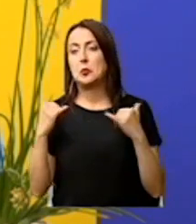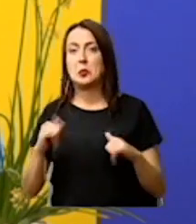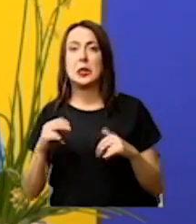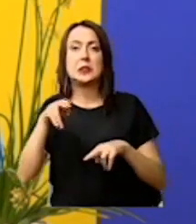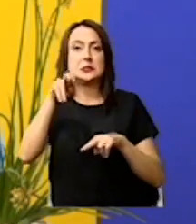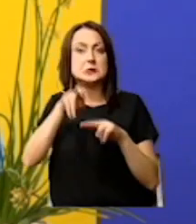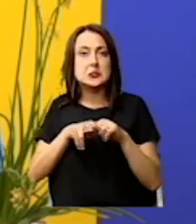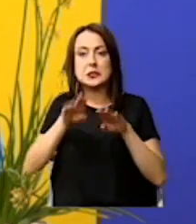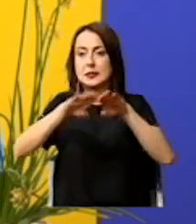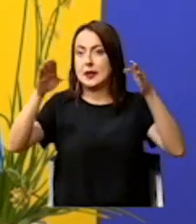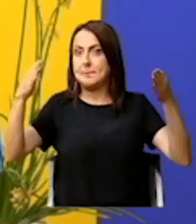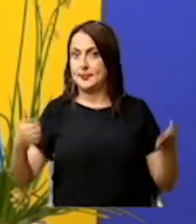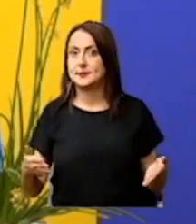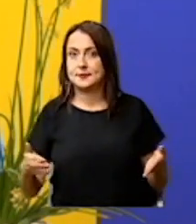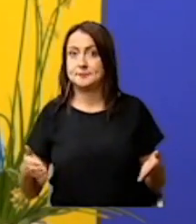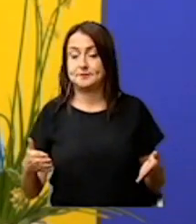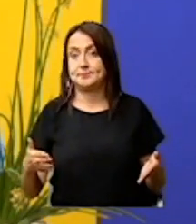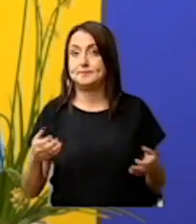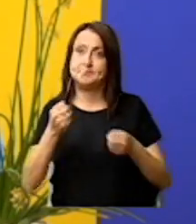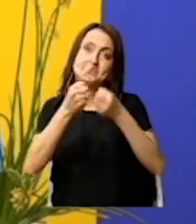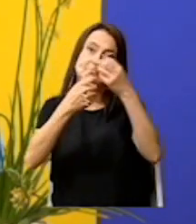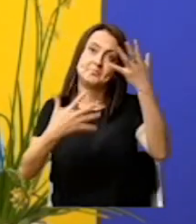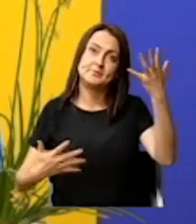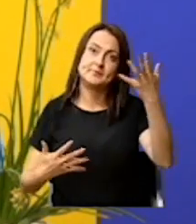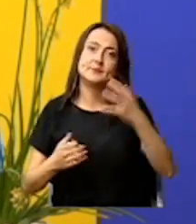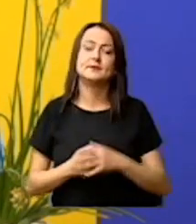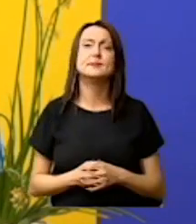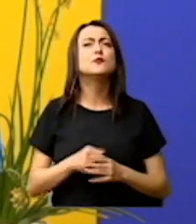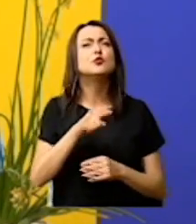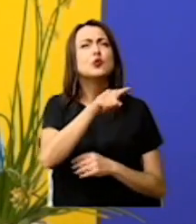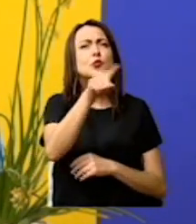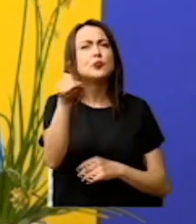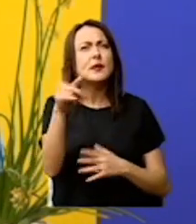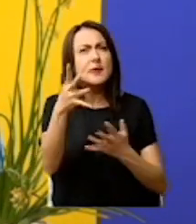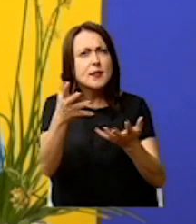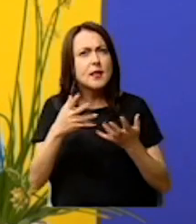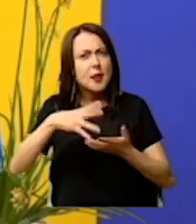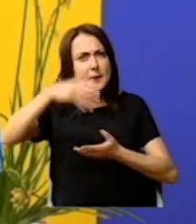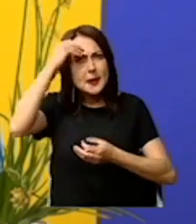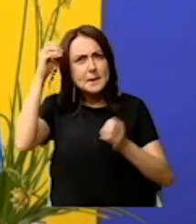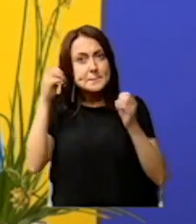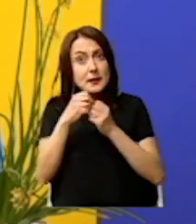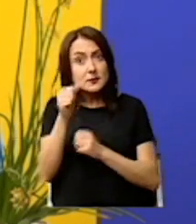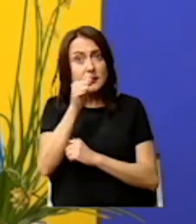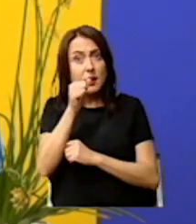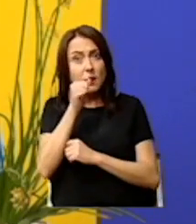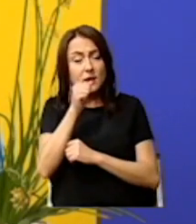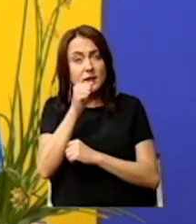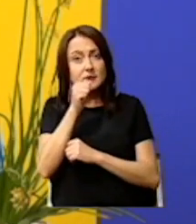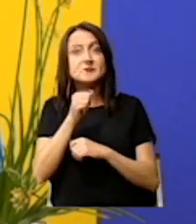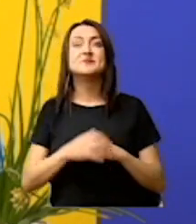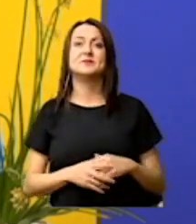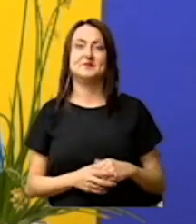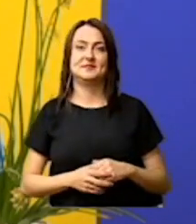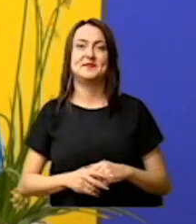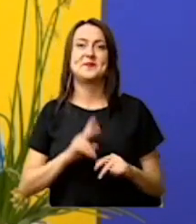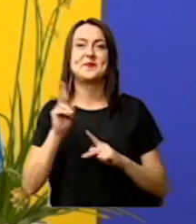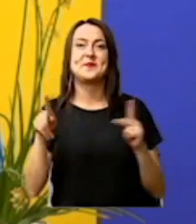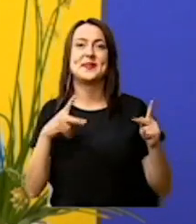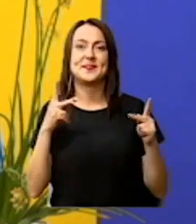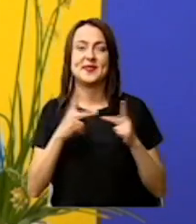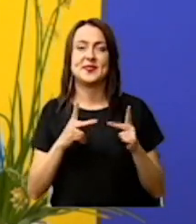silla, la mesa, etc. ¿Ustedes quieren aprender más sobre el agua? ¿Sí?